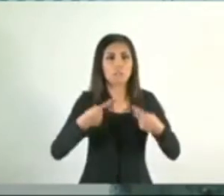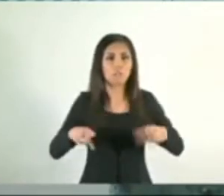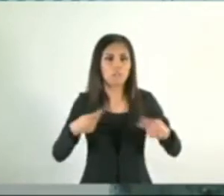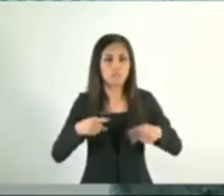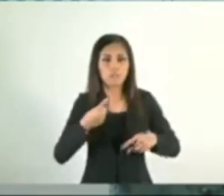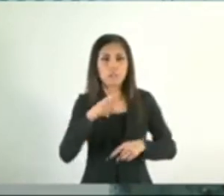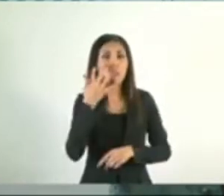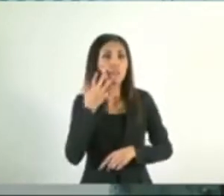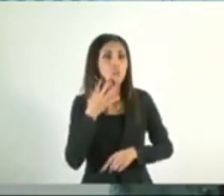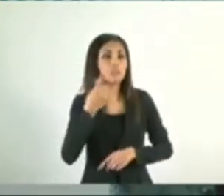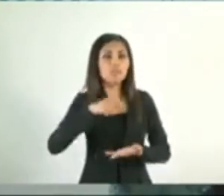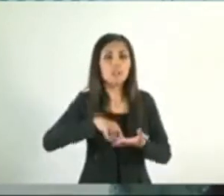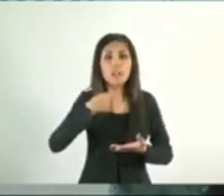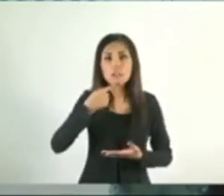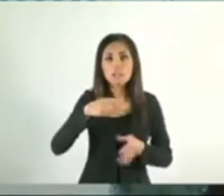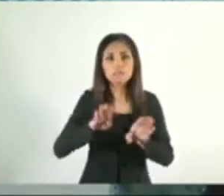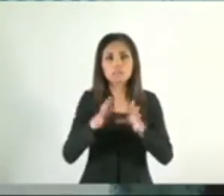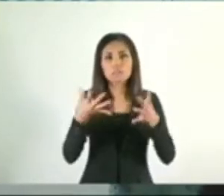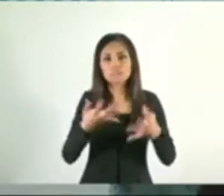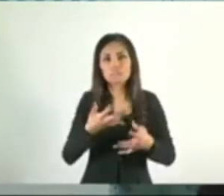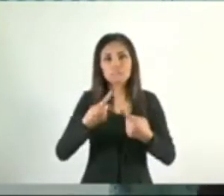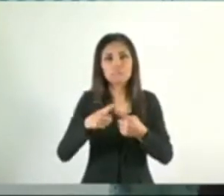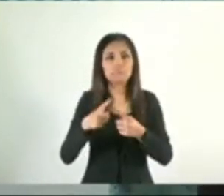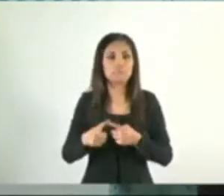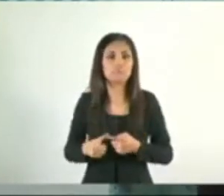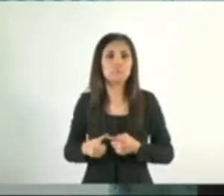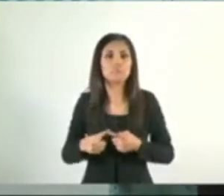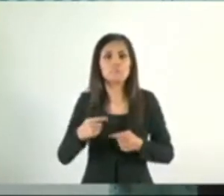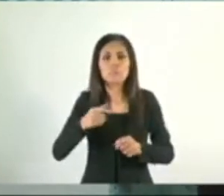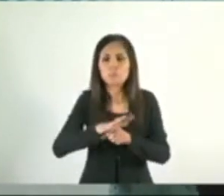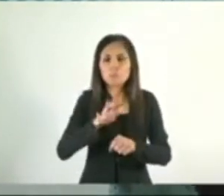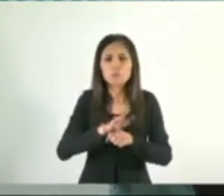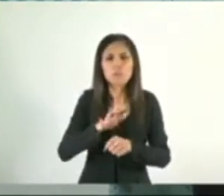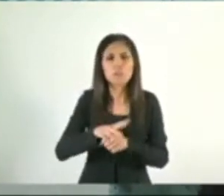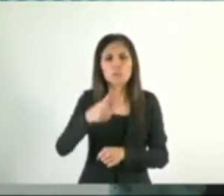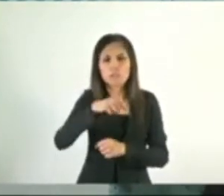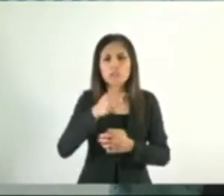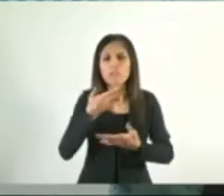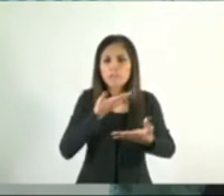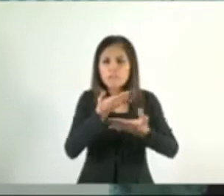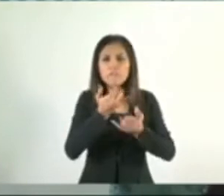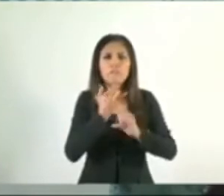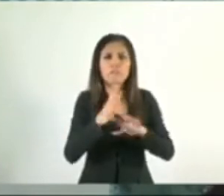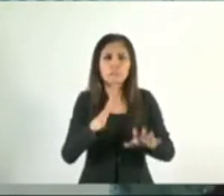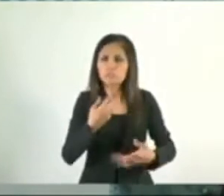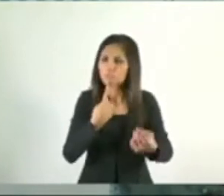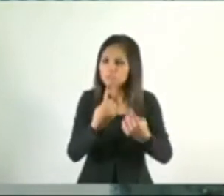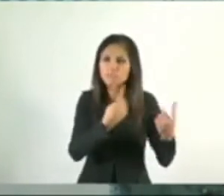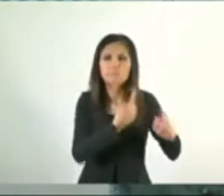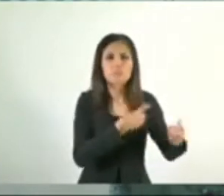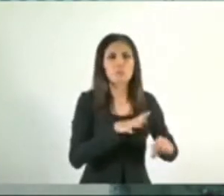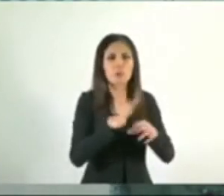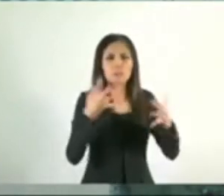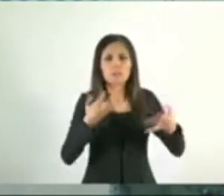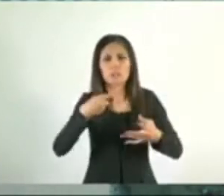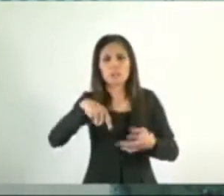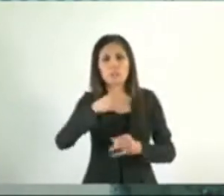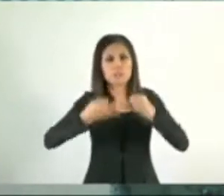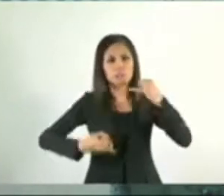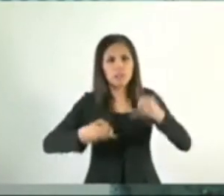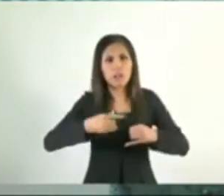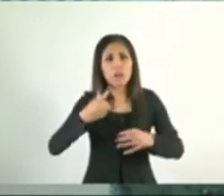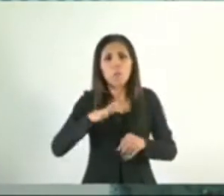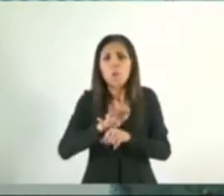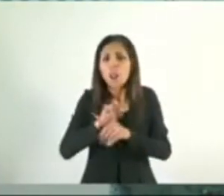León y Celaya, así como la Coparmex León, en los cuales se compartió información respecto al quehacer jurisdiccional y los avances